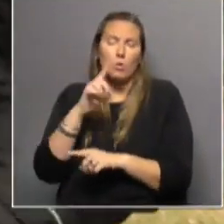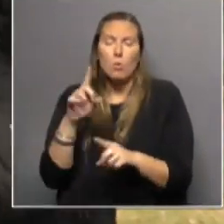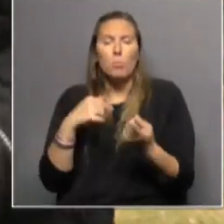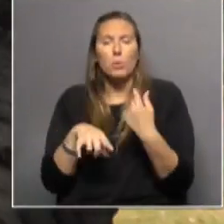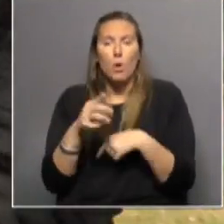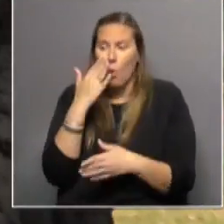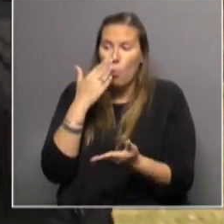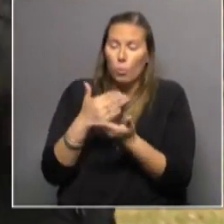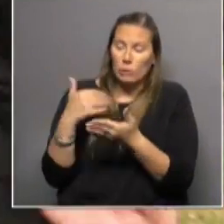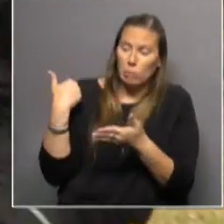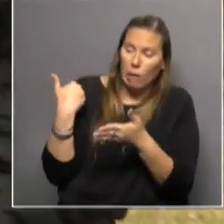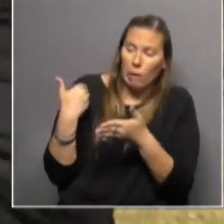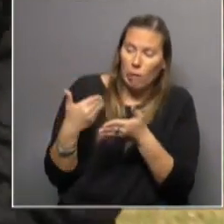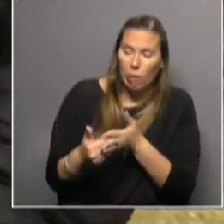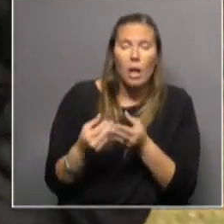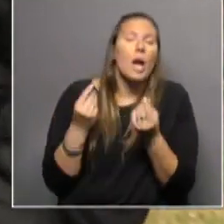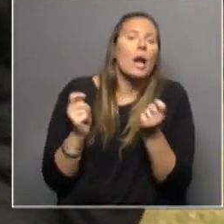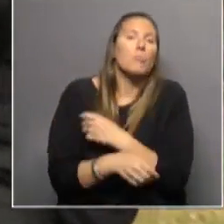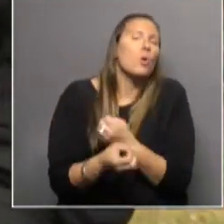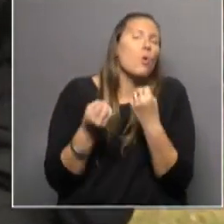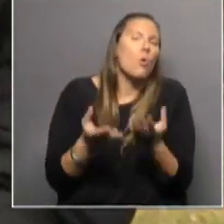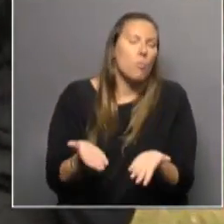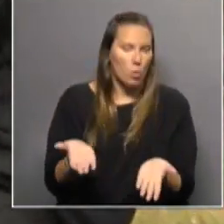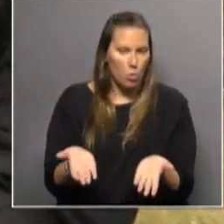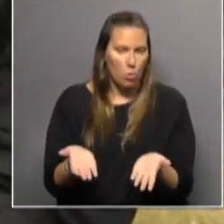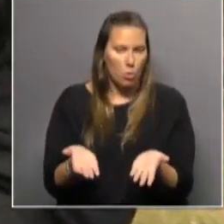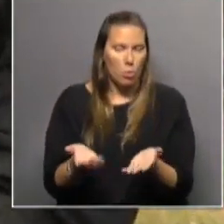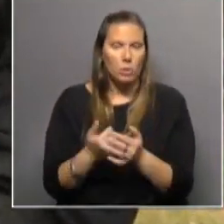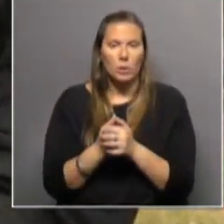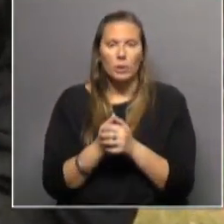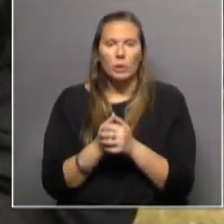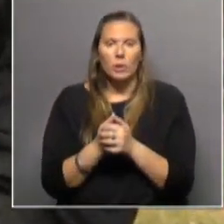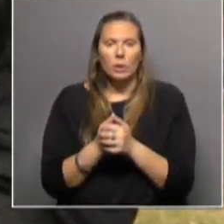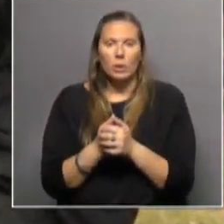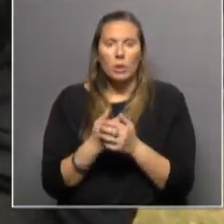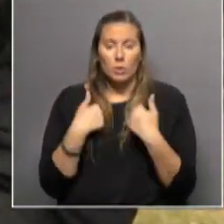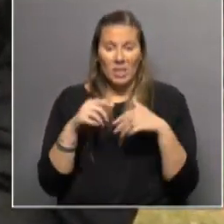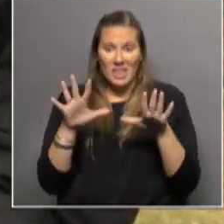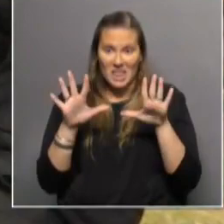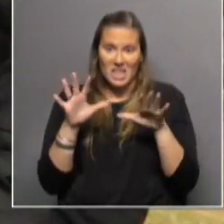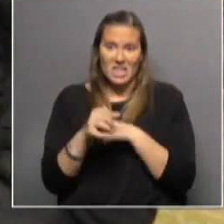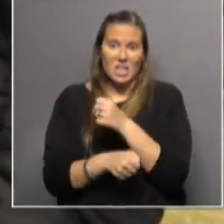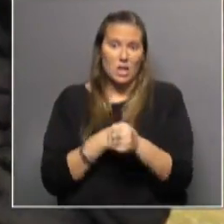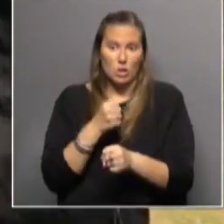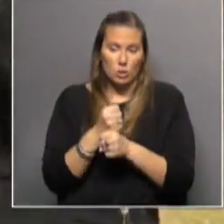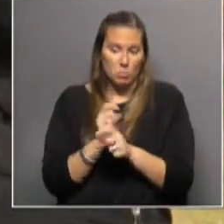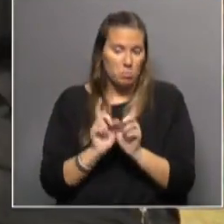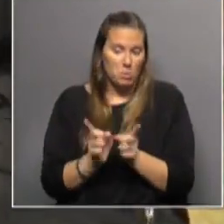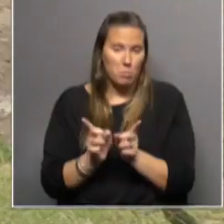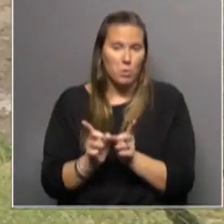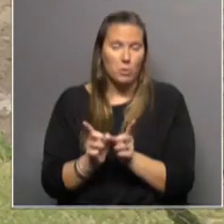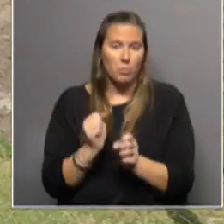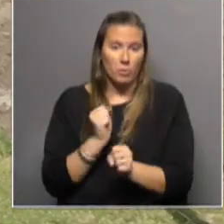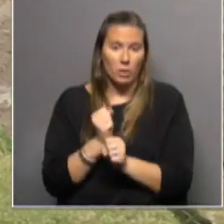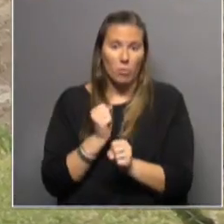último periodo que se han hecho algunas modificaciones acá? Bueno, mirá, yo estoy hace 10 años y ha cambiado